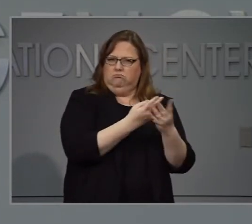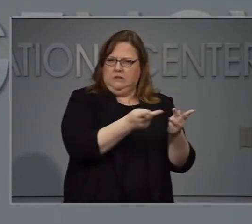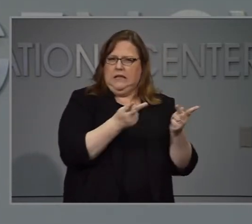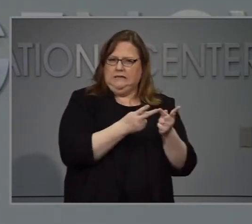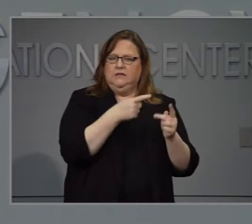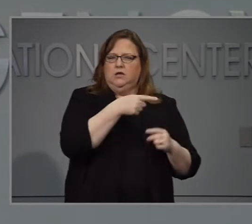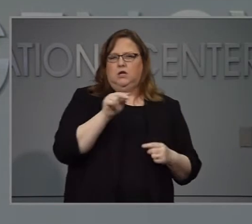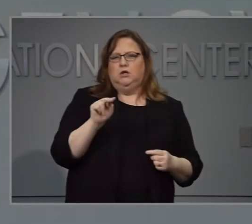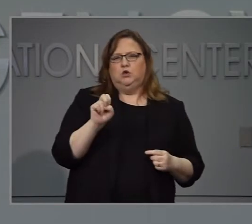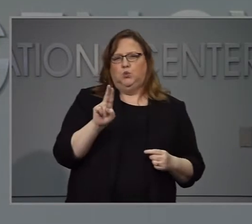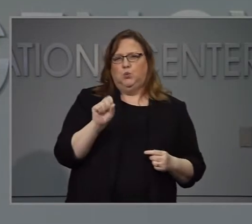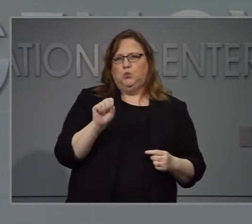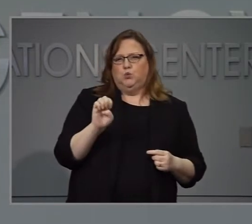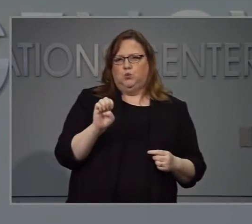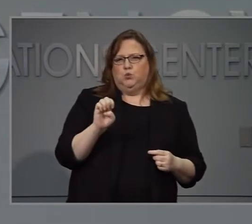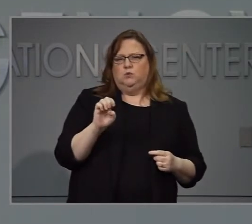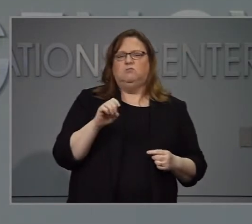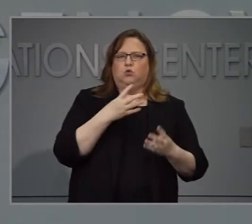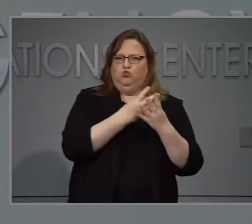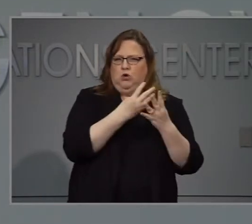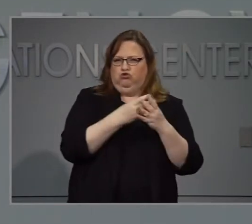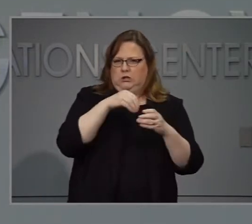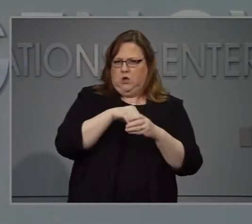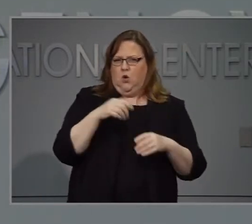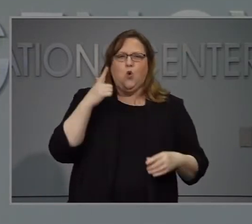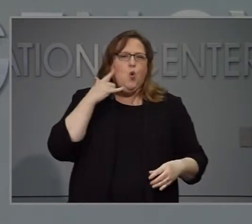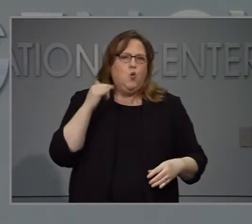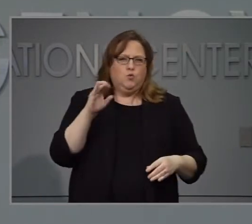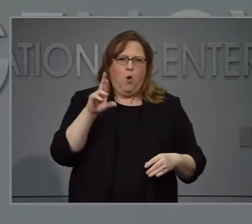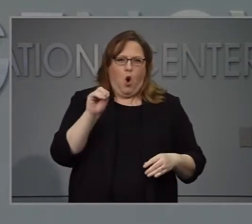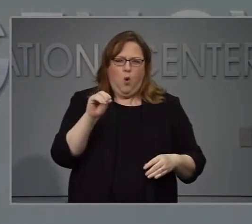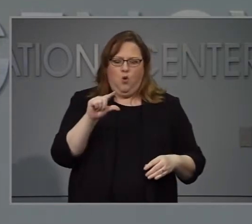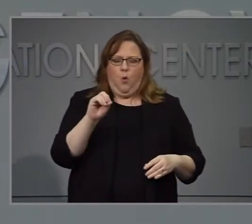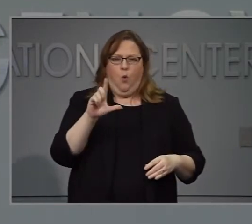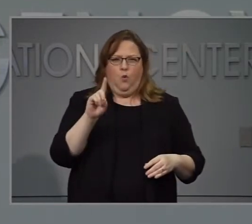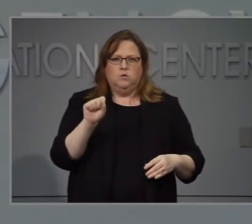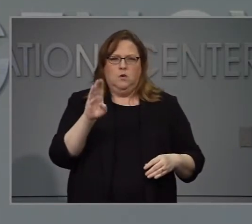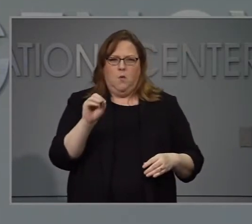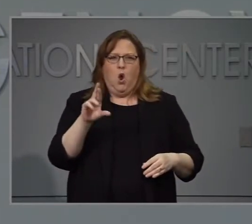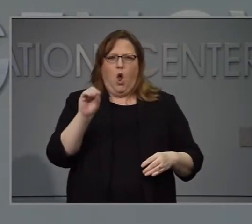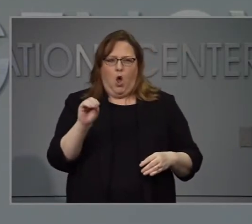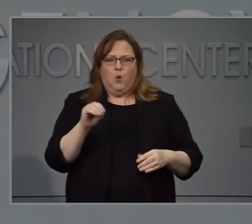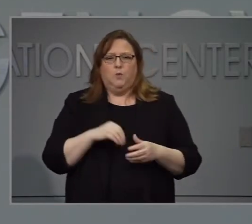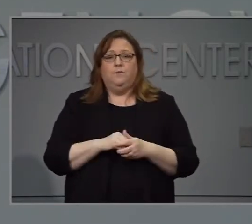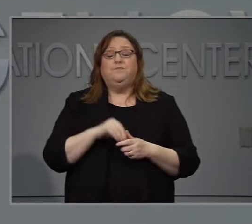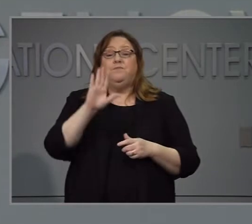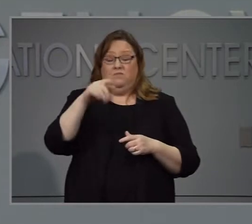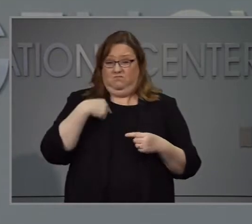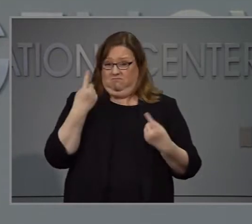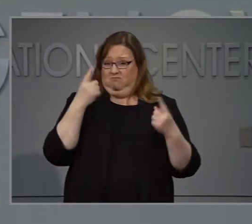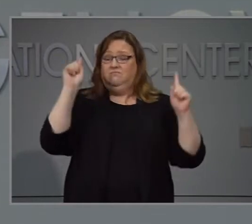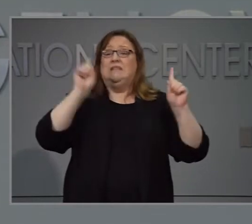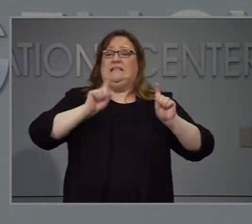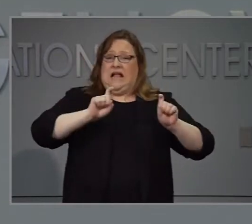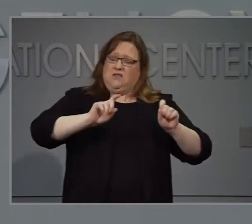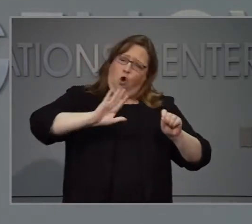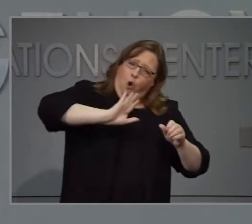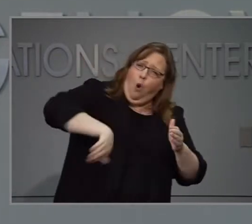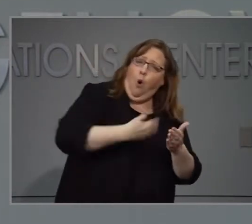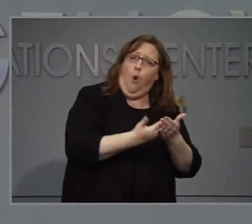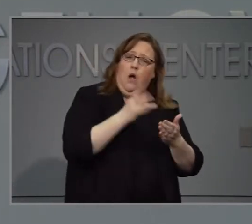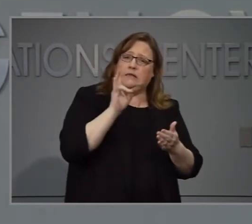correccionales la correccional news en goldsboro los oficiales de la prisión no obtuvieron y realizaron pruebas de